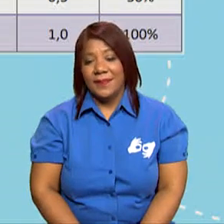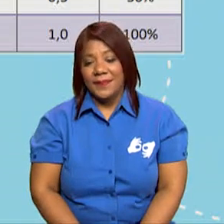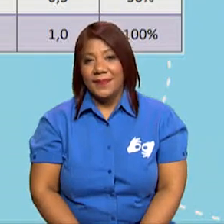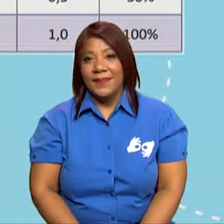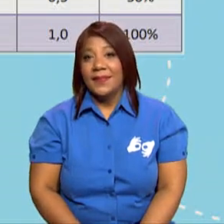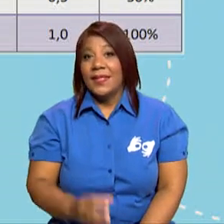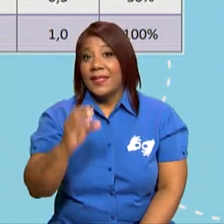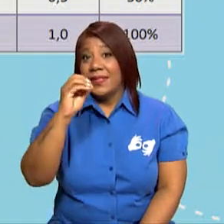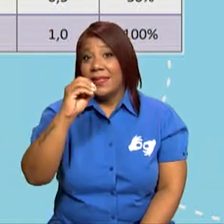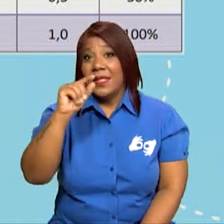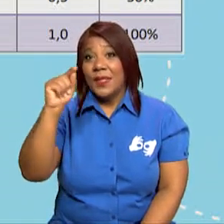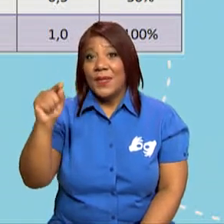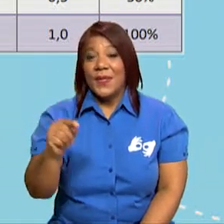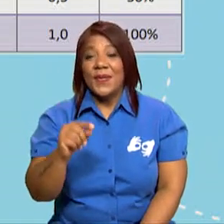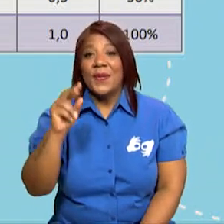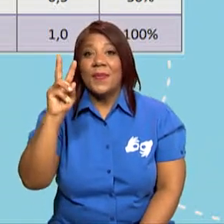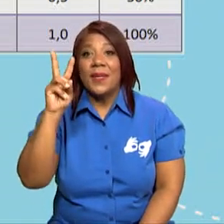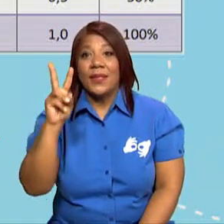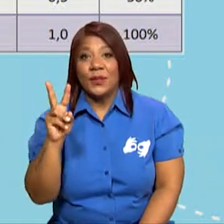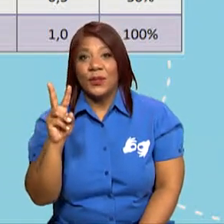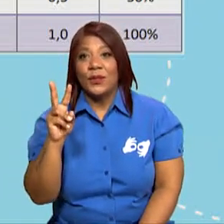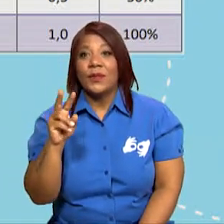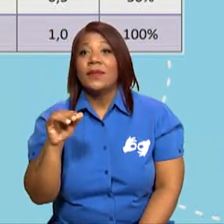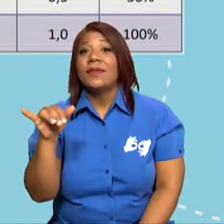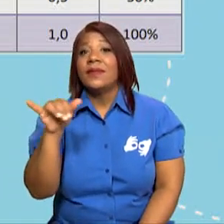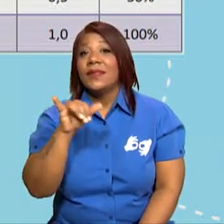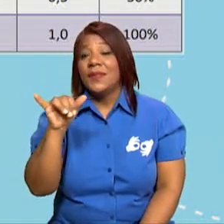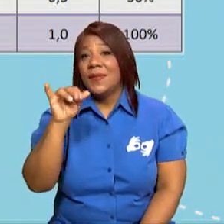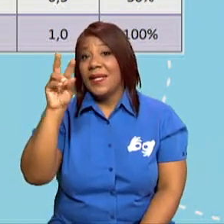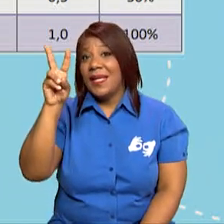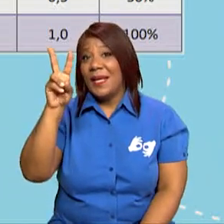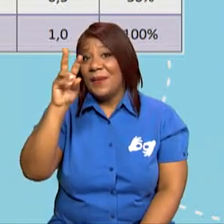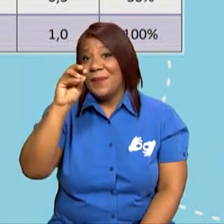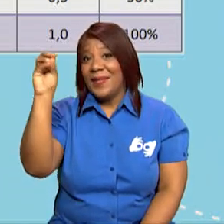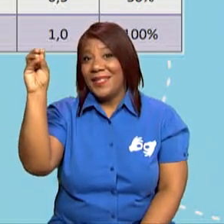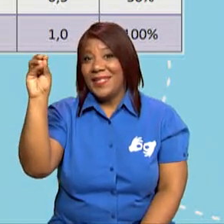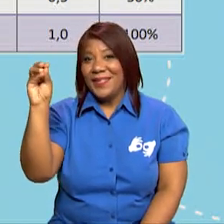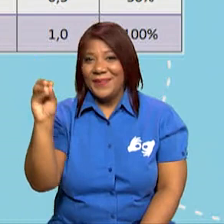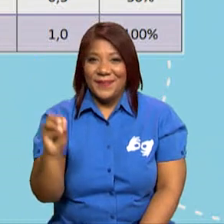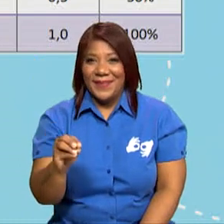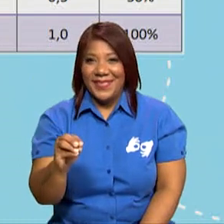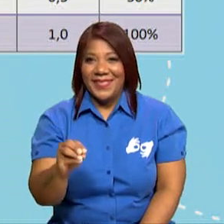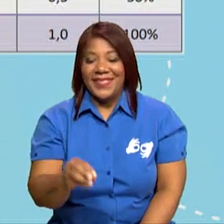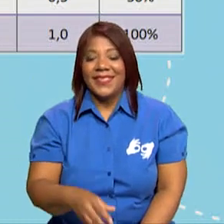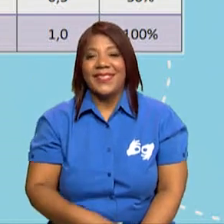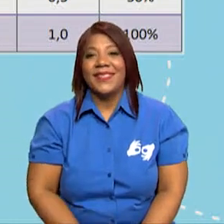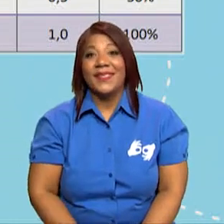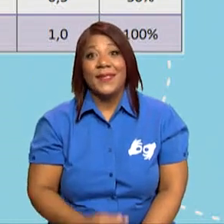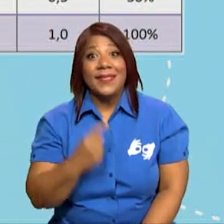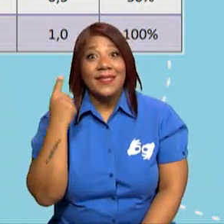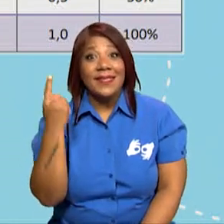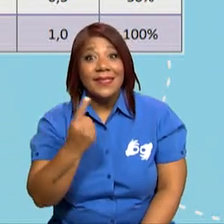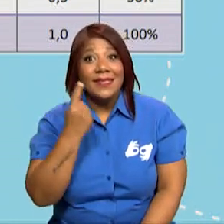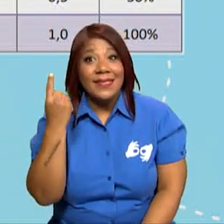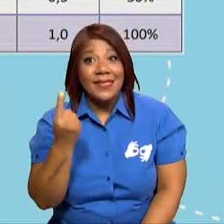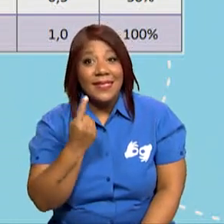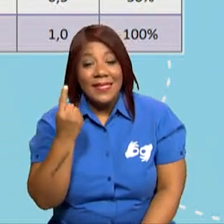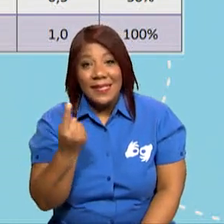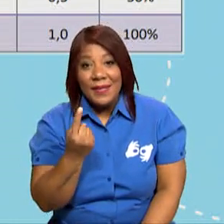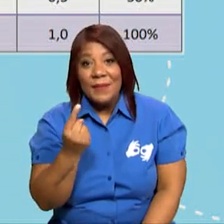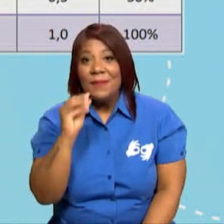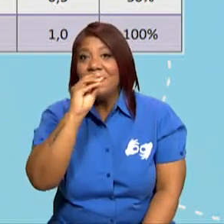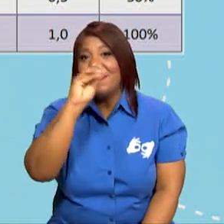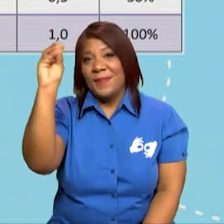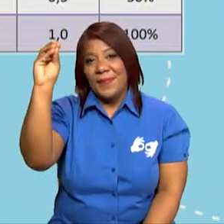20%. Muy bien. Tengo 20 y le agrego el símbolo de porcentaje. Sí. El tanto por ciento, y ahora